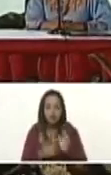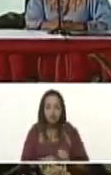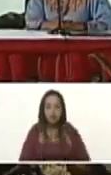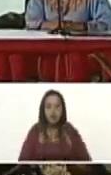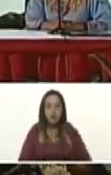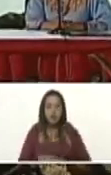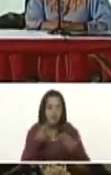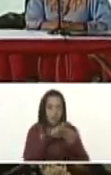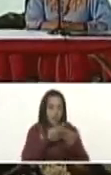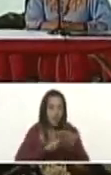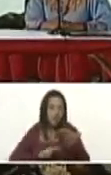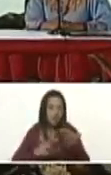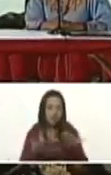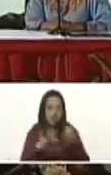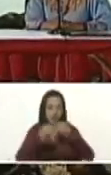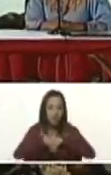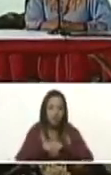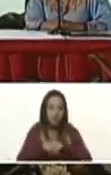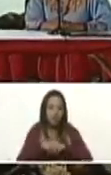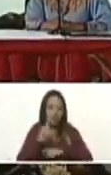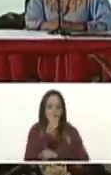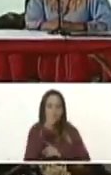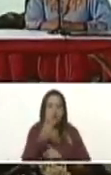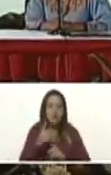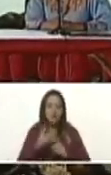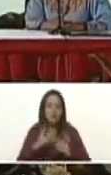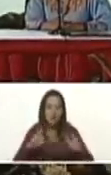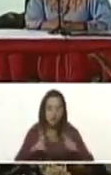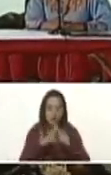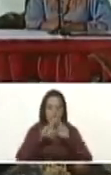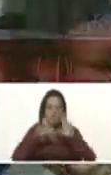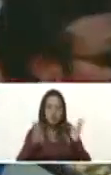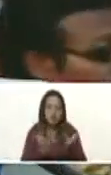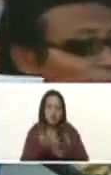de este primer encuentro mundial de pueblos originarios.